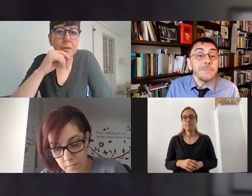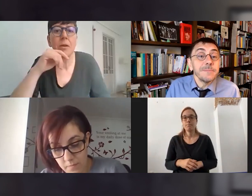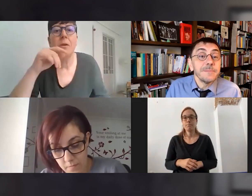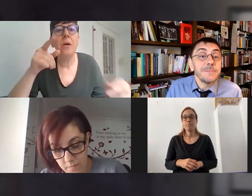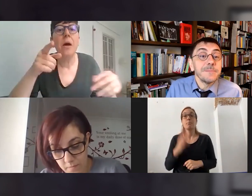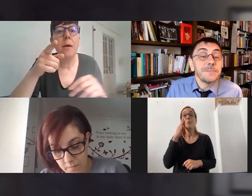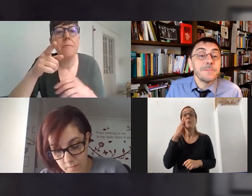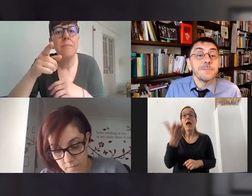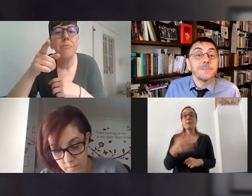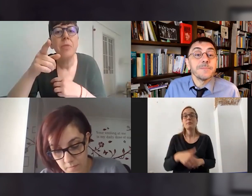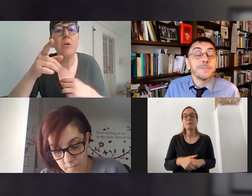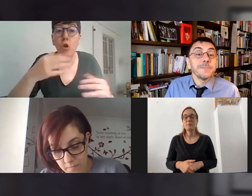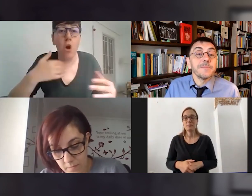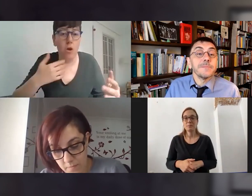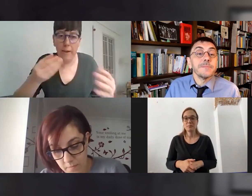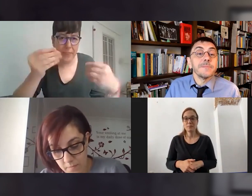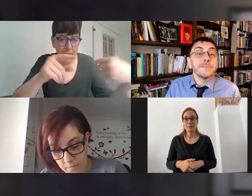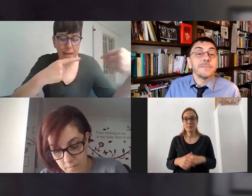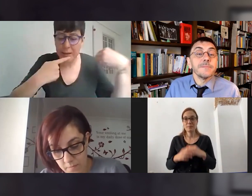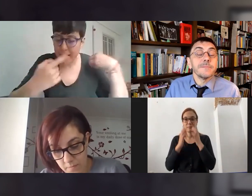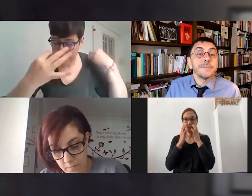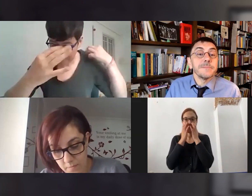Pilar.